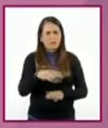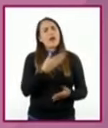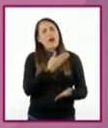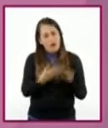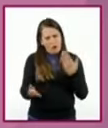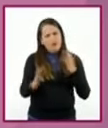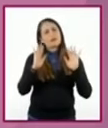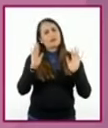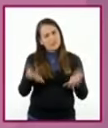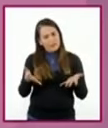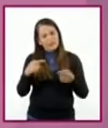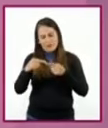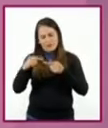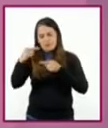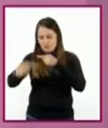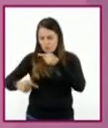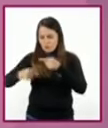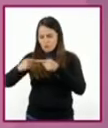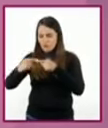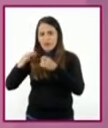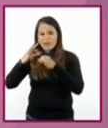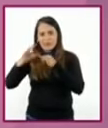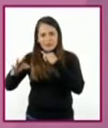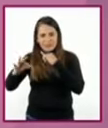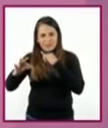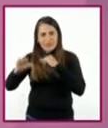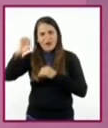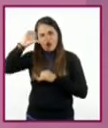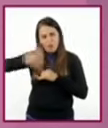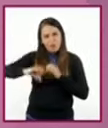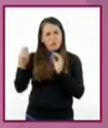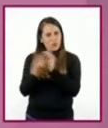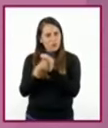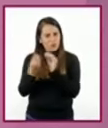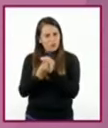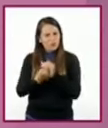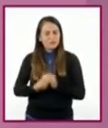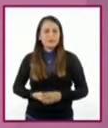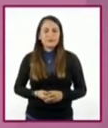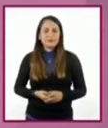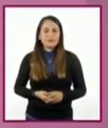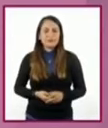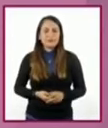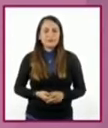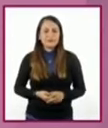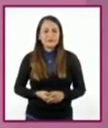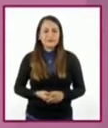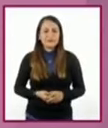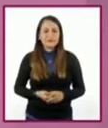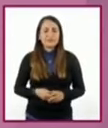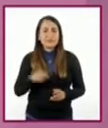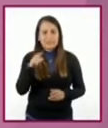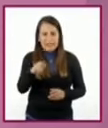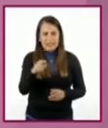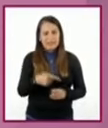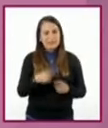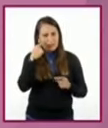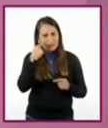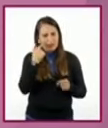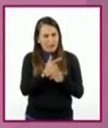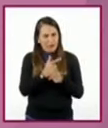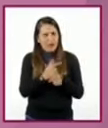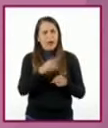vemos inicio al último ciclo de esta sesión. Seguiremos el rastro de este elemento desde